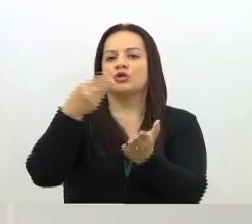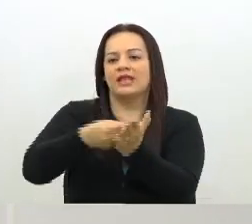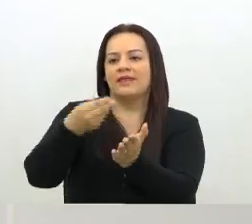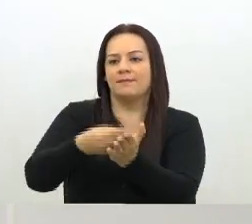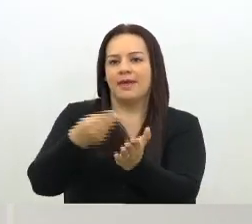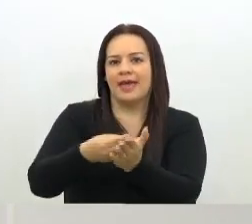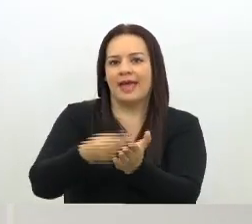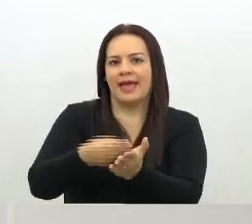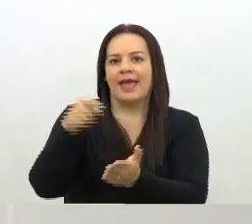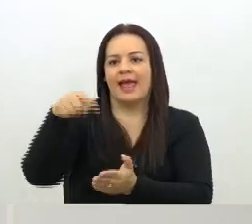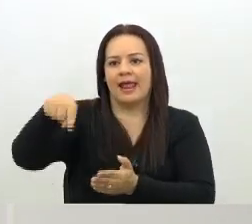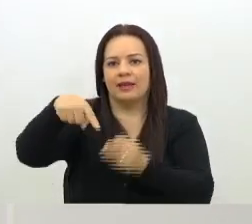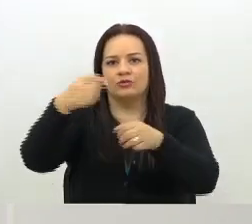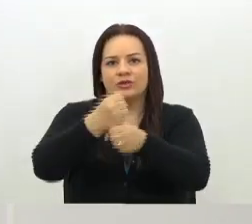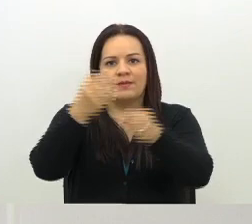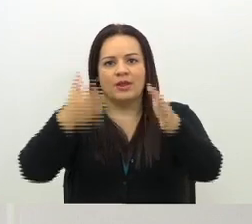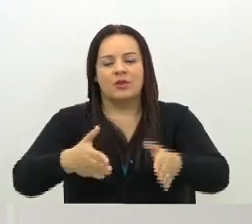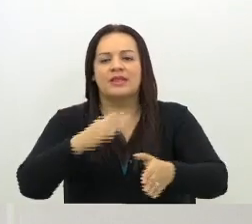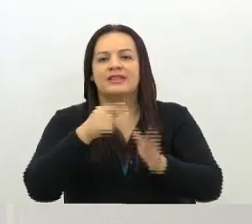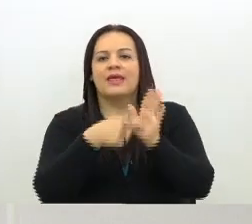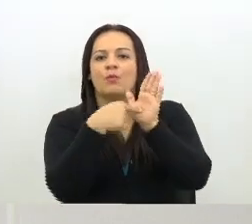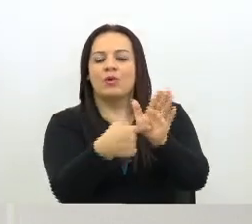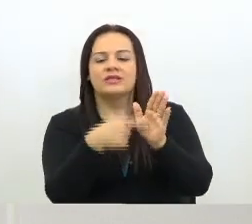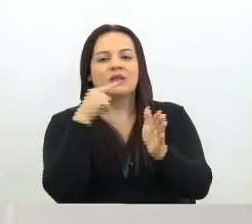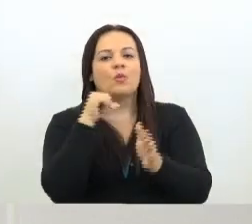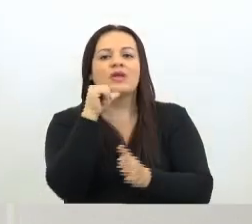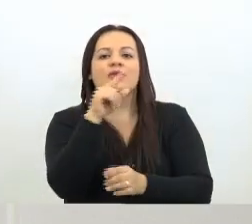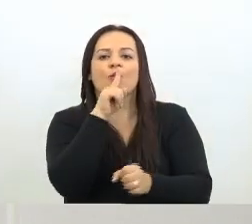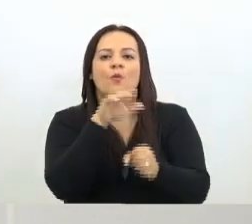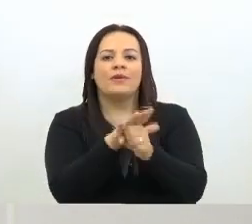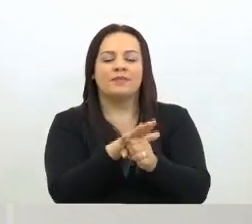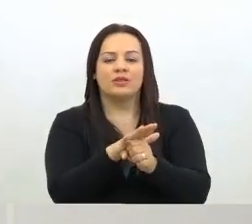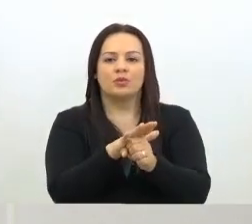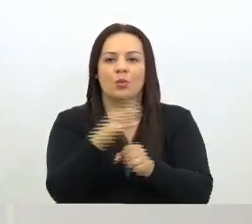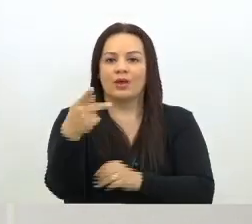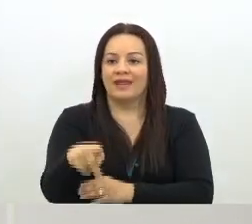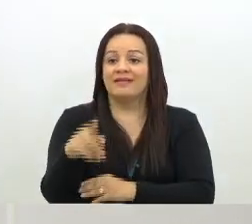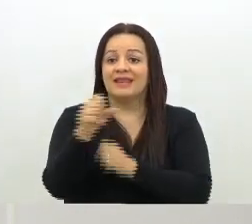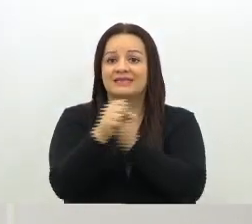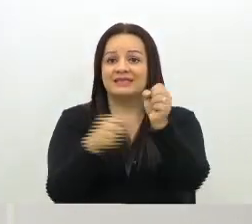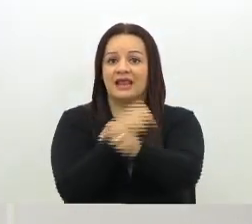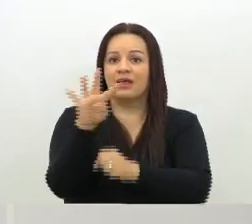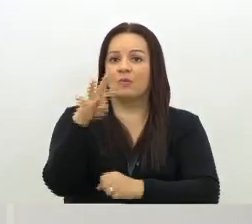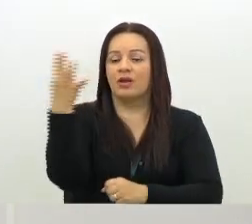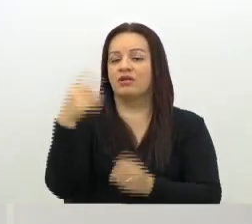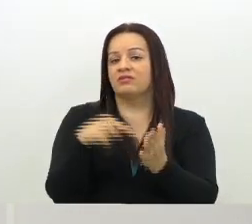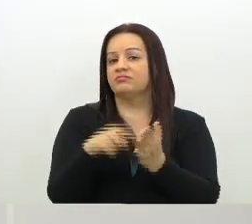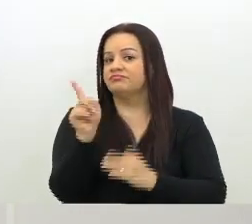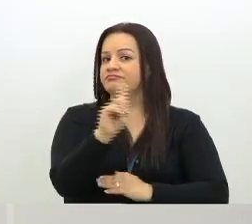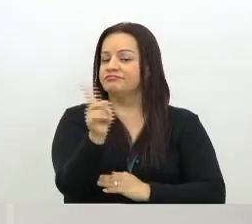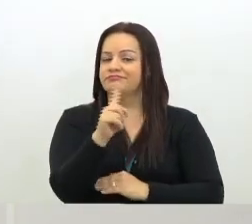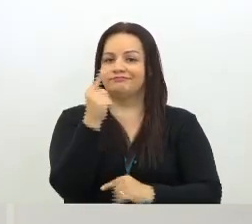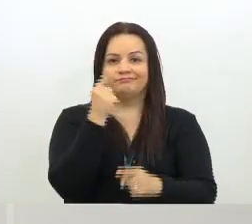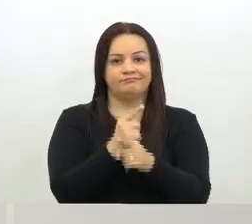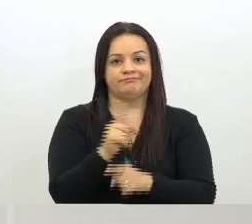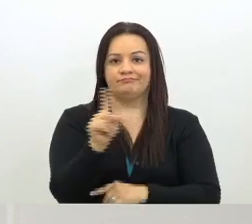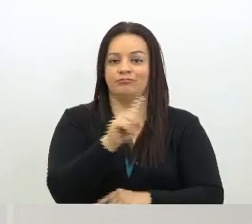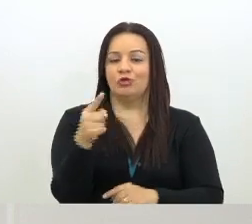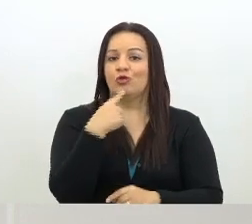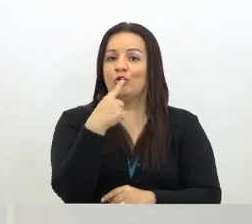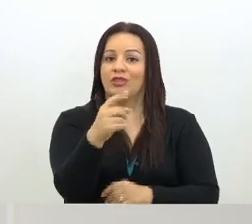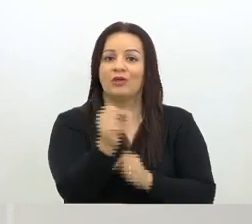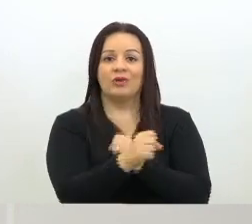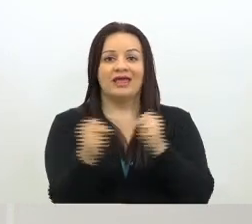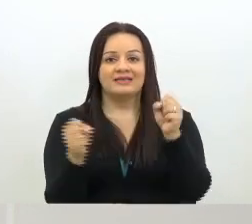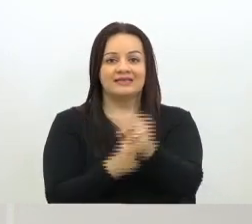trabajadores cuando se demuestre un incumplimiento grave, y eso efectivamente la Sala Constitucional dijo que era desproporcionado. Eso no lo dijo la